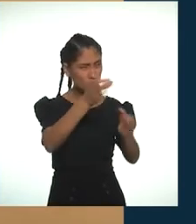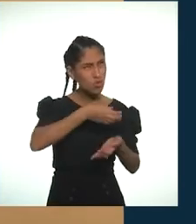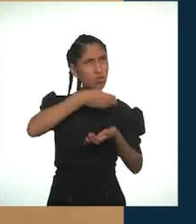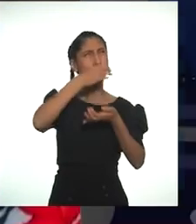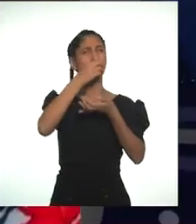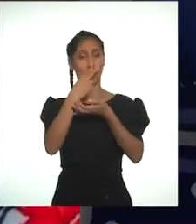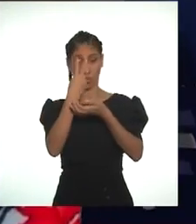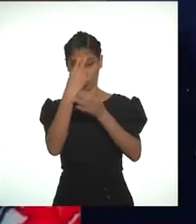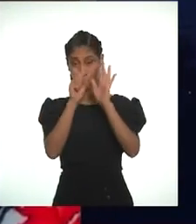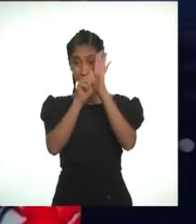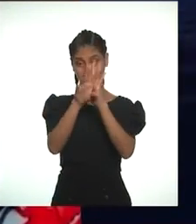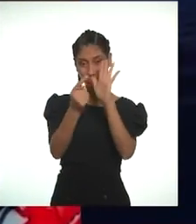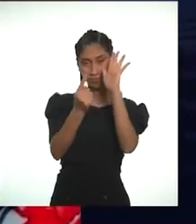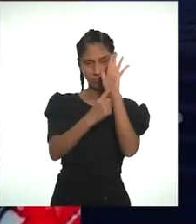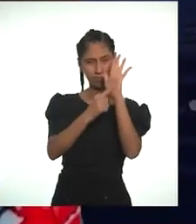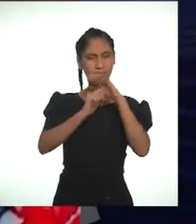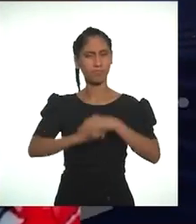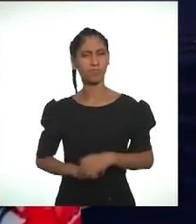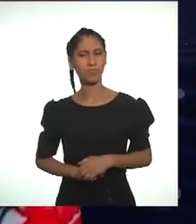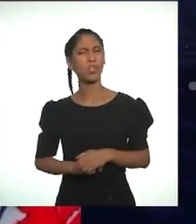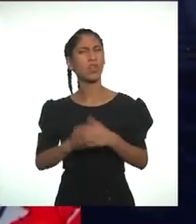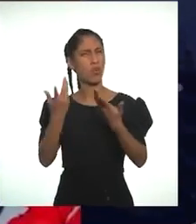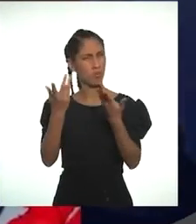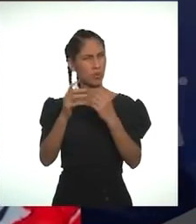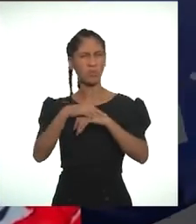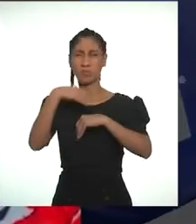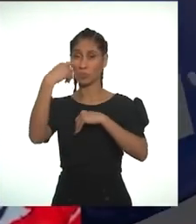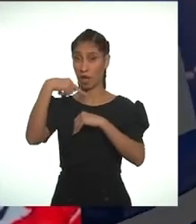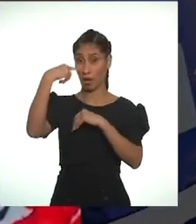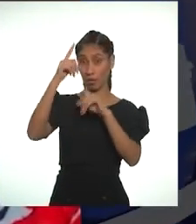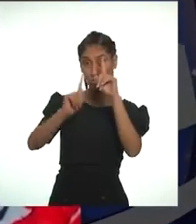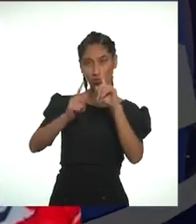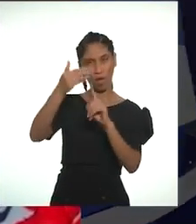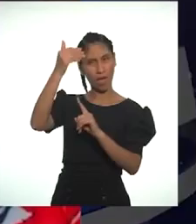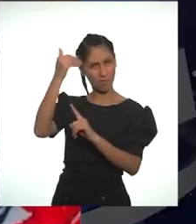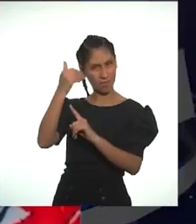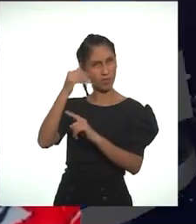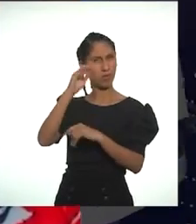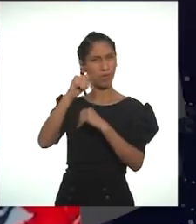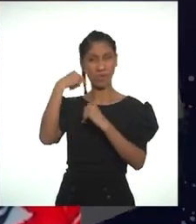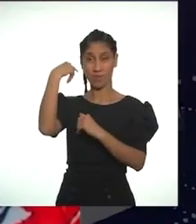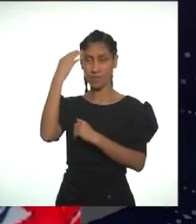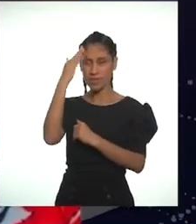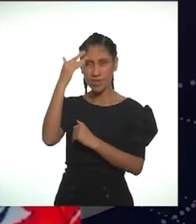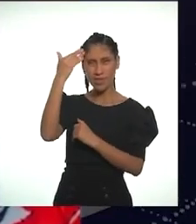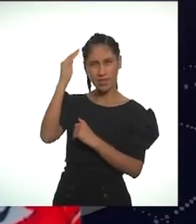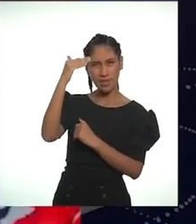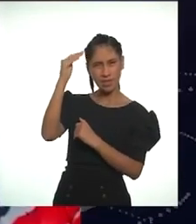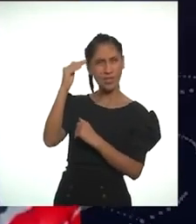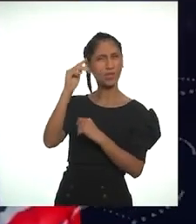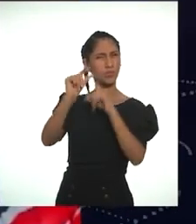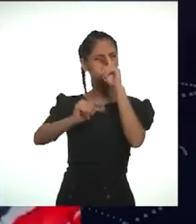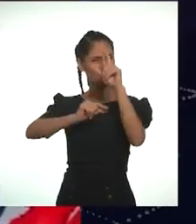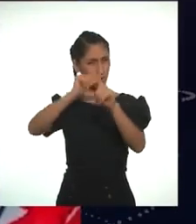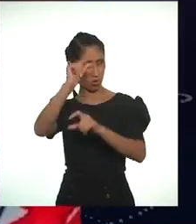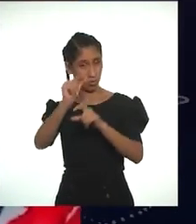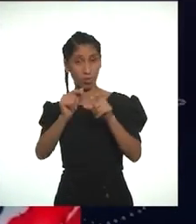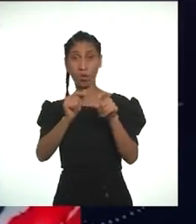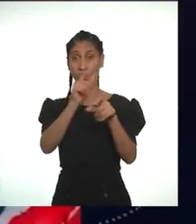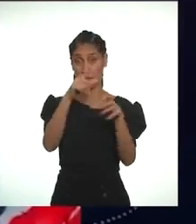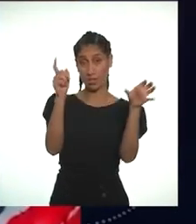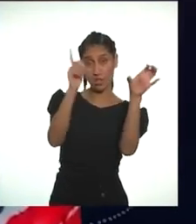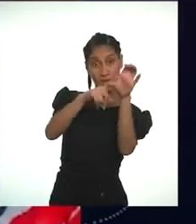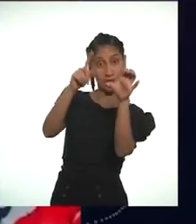video. Con el tiempo, con los días, han ido integrándose algunos